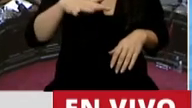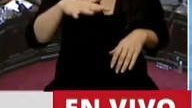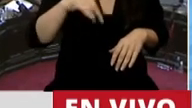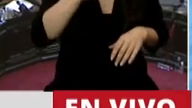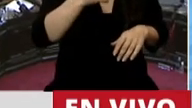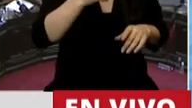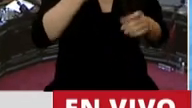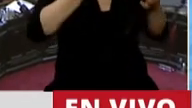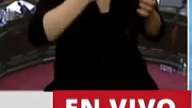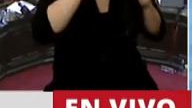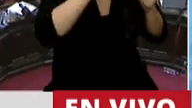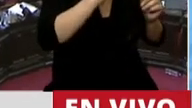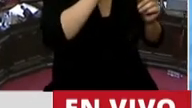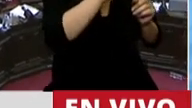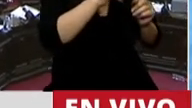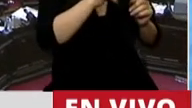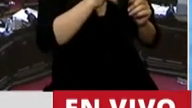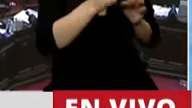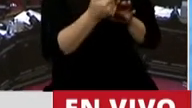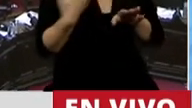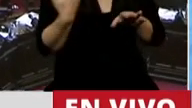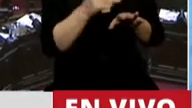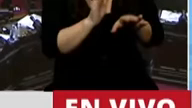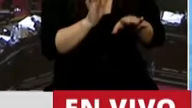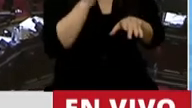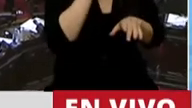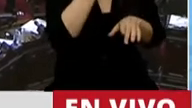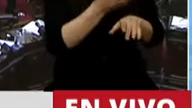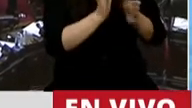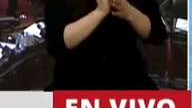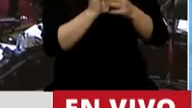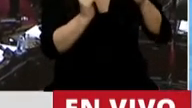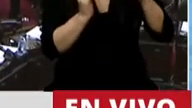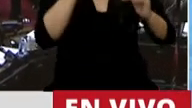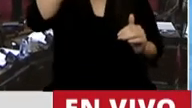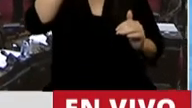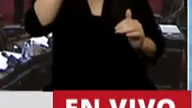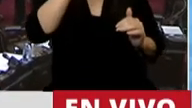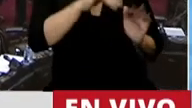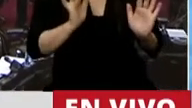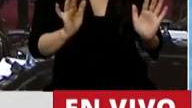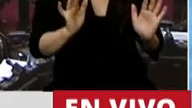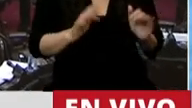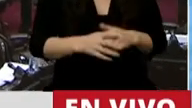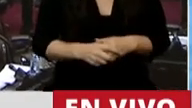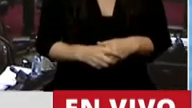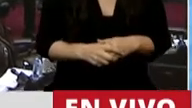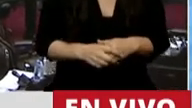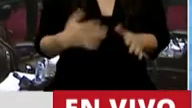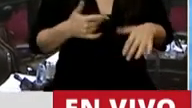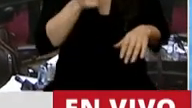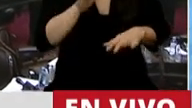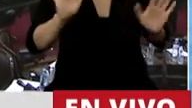mujeres, que hasta hace poco las consideraba como de segunda. Me parece que en eso todos